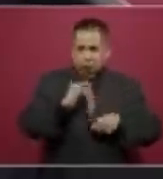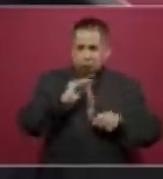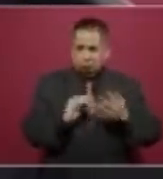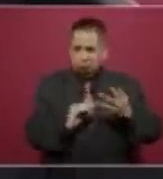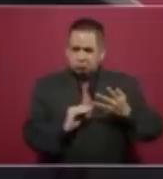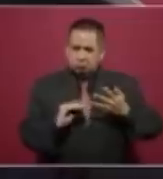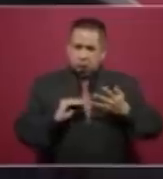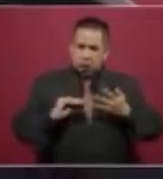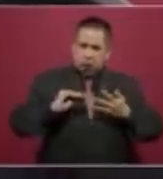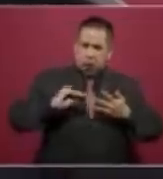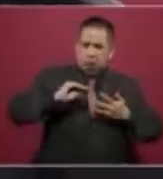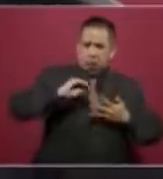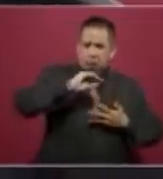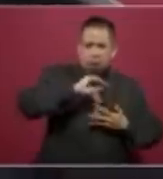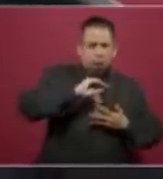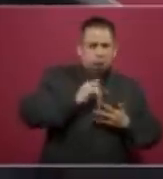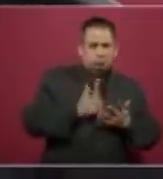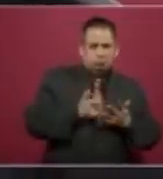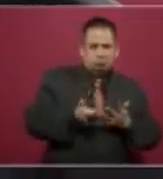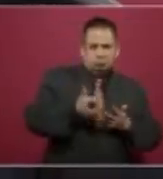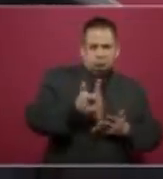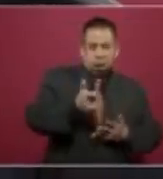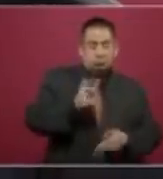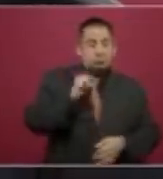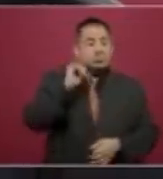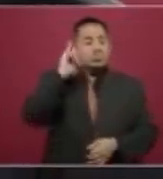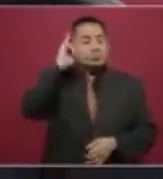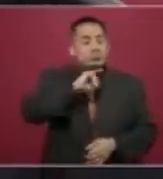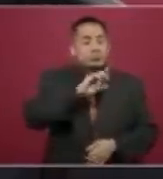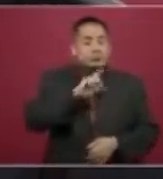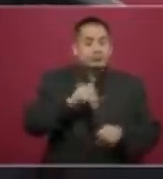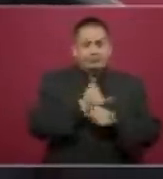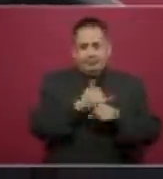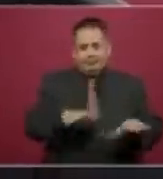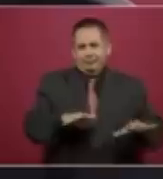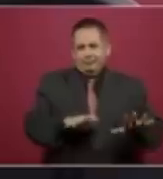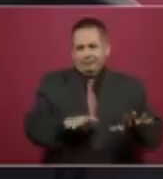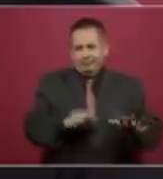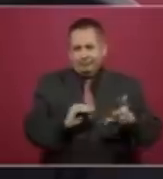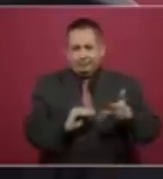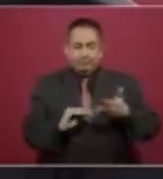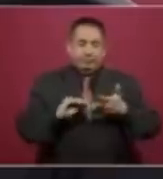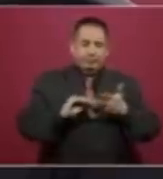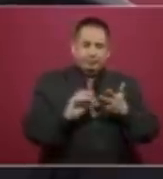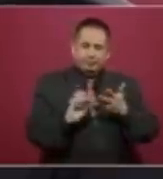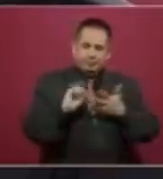los jefes de información, un poco más.